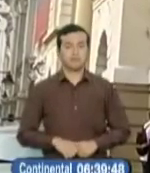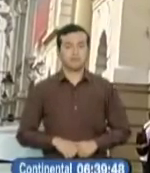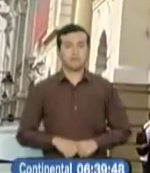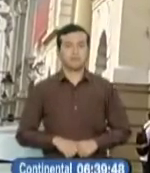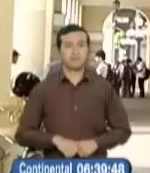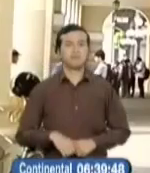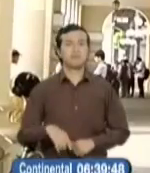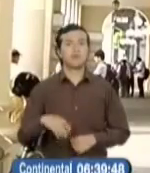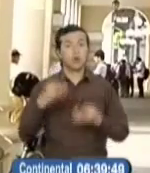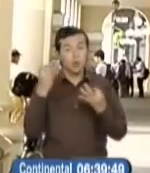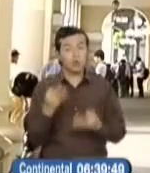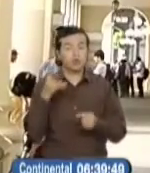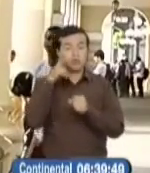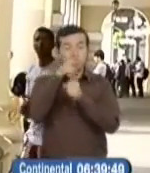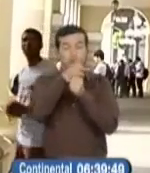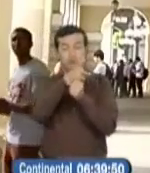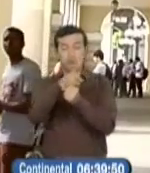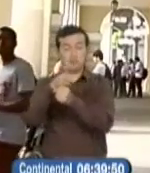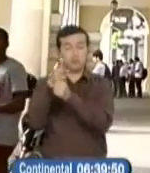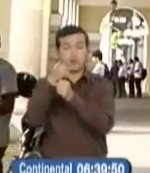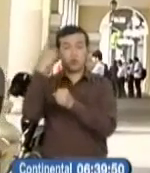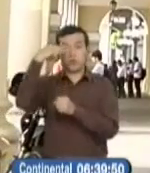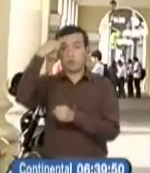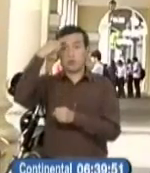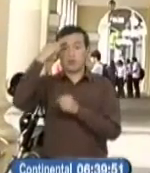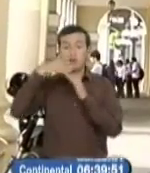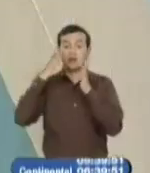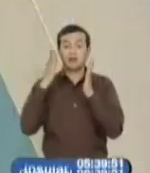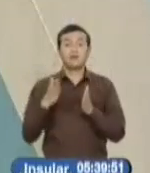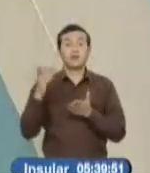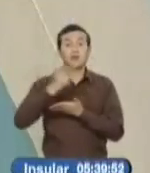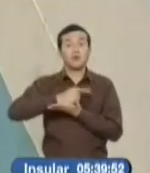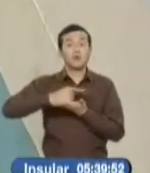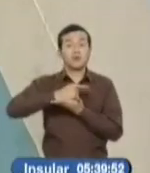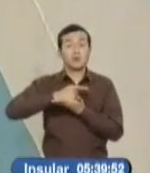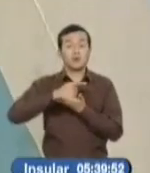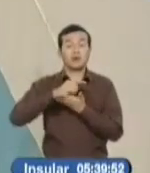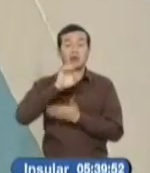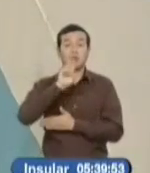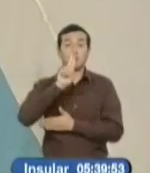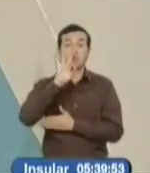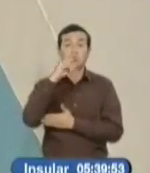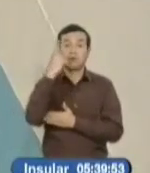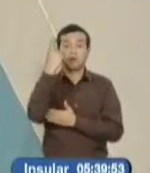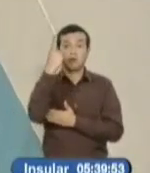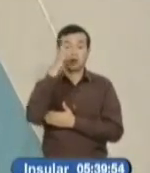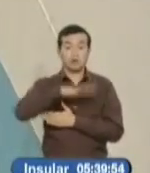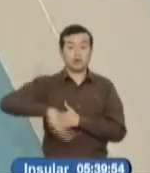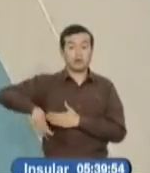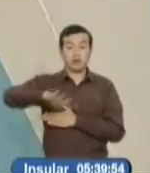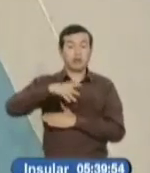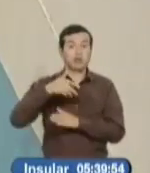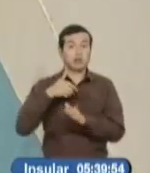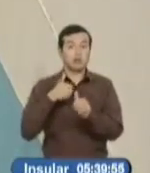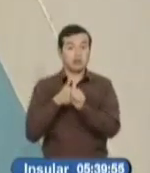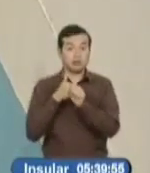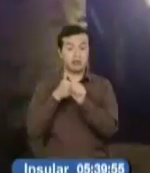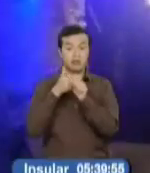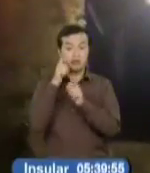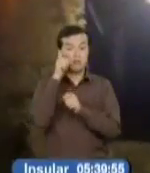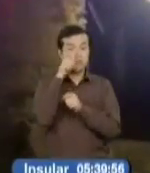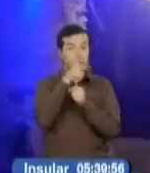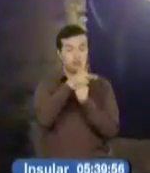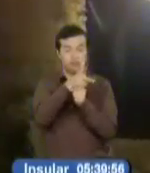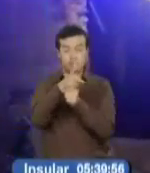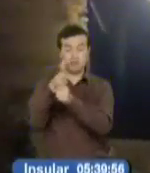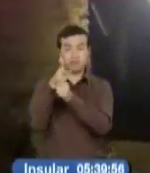Las grabaciones de las cámaras de vigilancia en la gobernación del Guayas y la del EQ911 ubicada sobre el mismo edificio forman